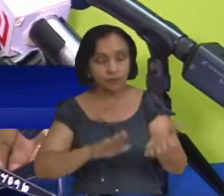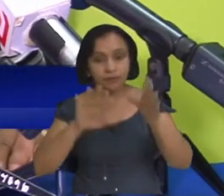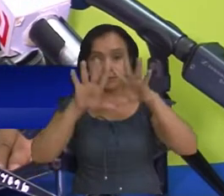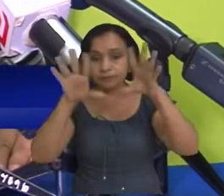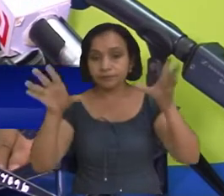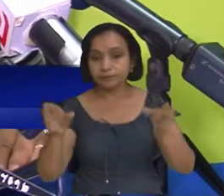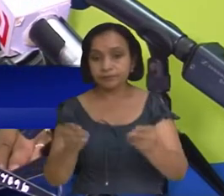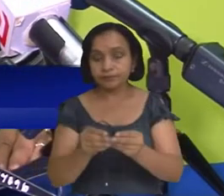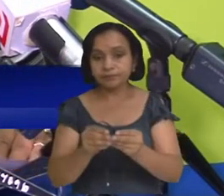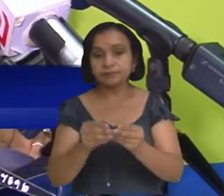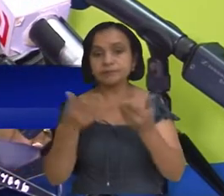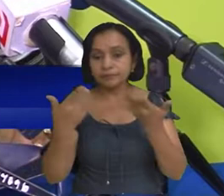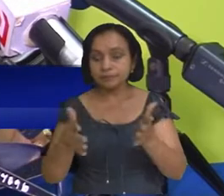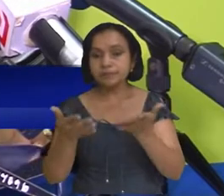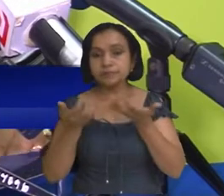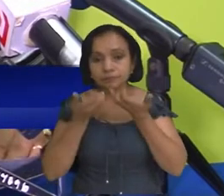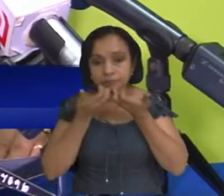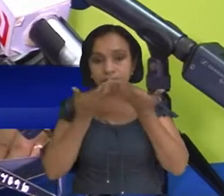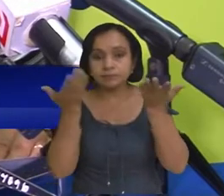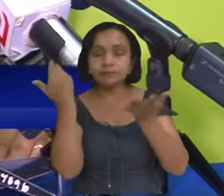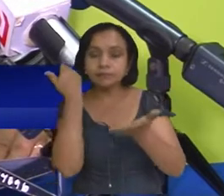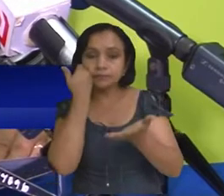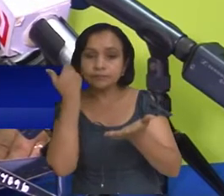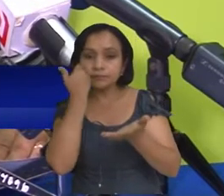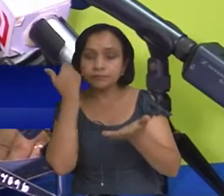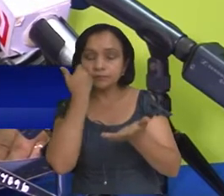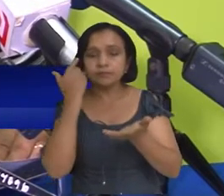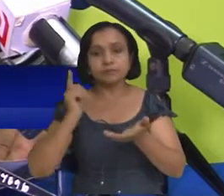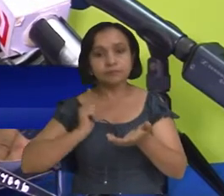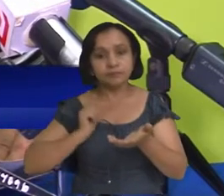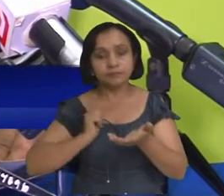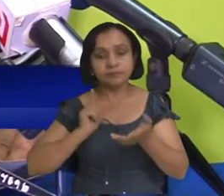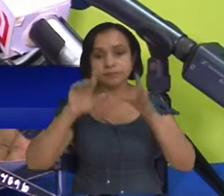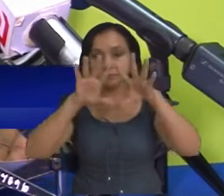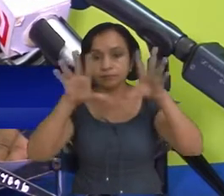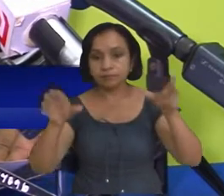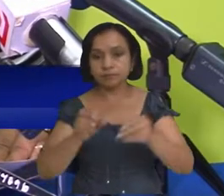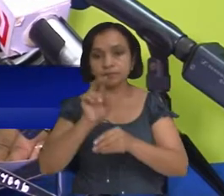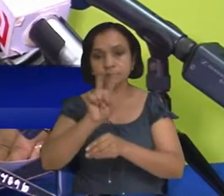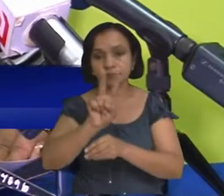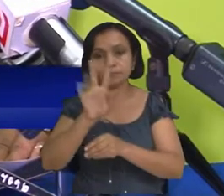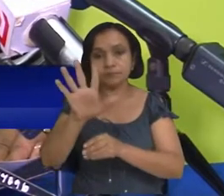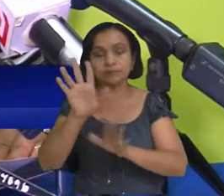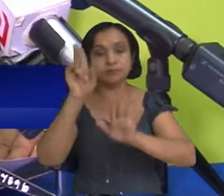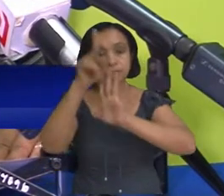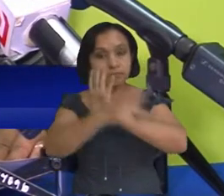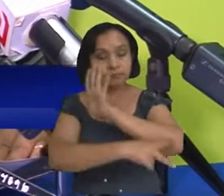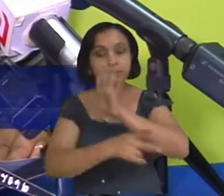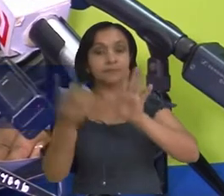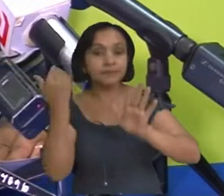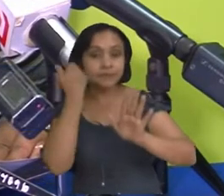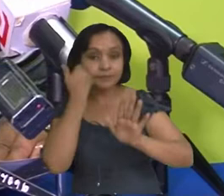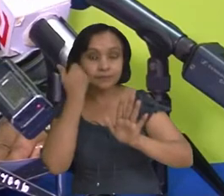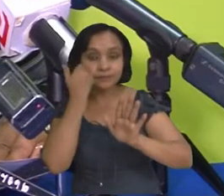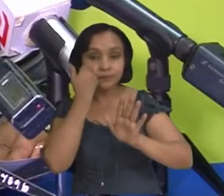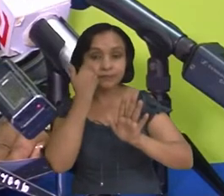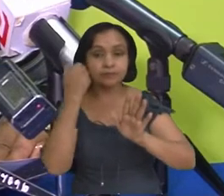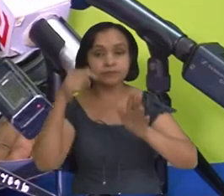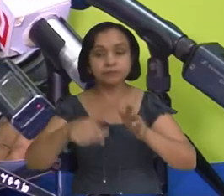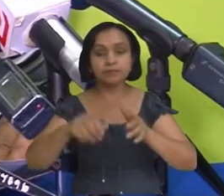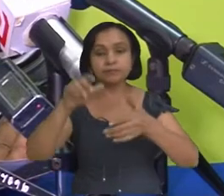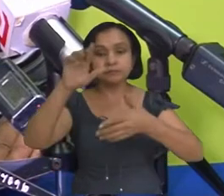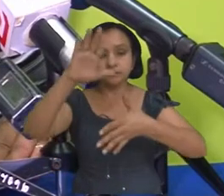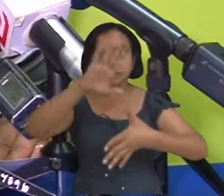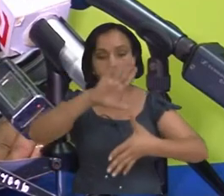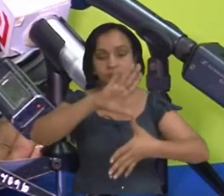de casos reportados. Hasta la fecha se mantiene el total de 25 países afectados y a nivel de la región de las